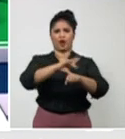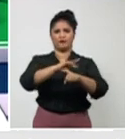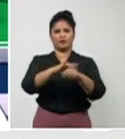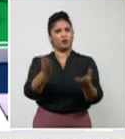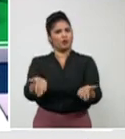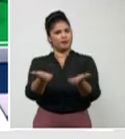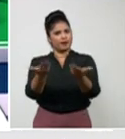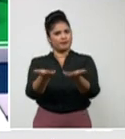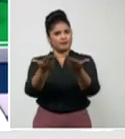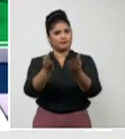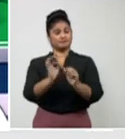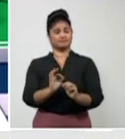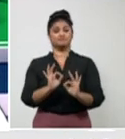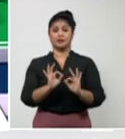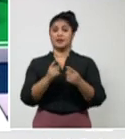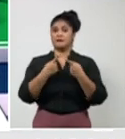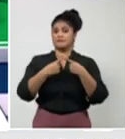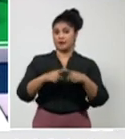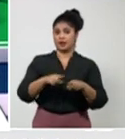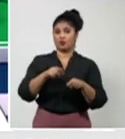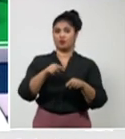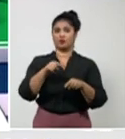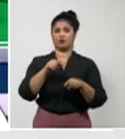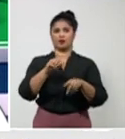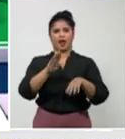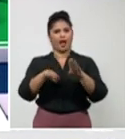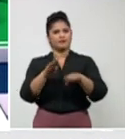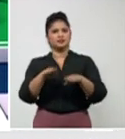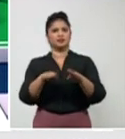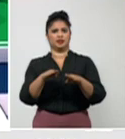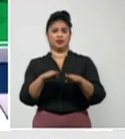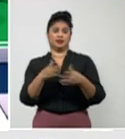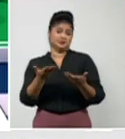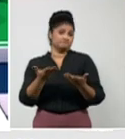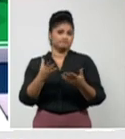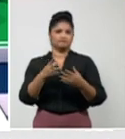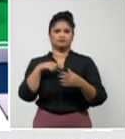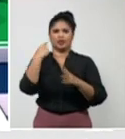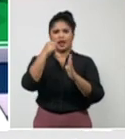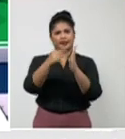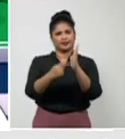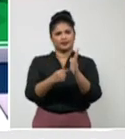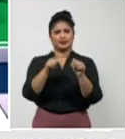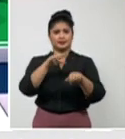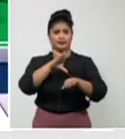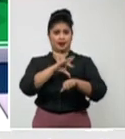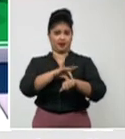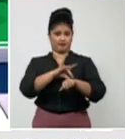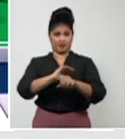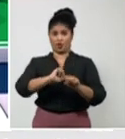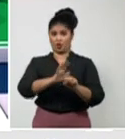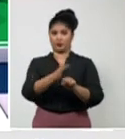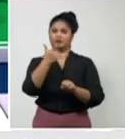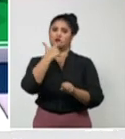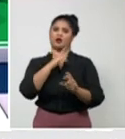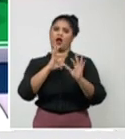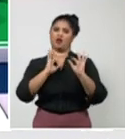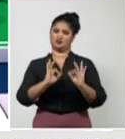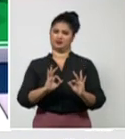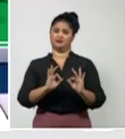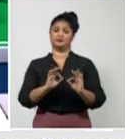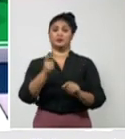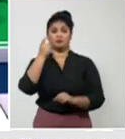veces la evolución de esta enfermedad es así. Por eso vamos a ver al final la cifra